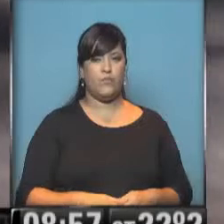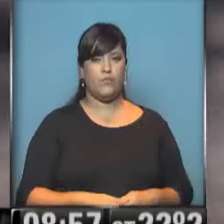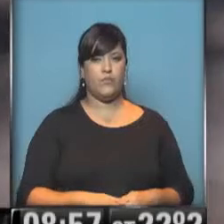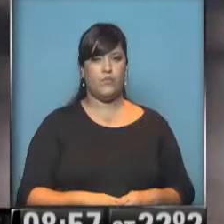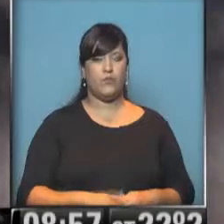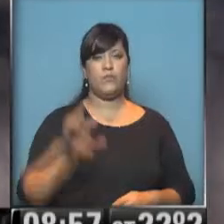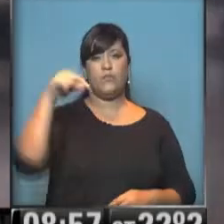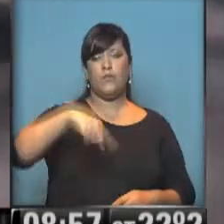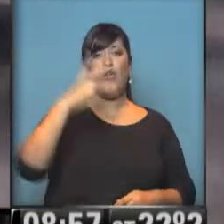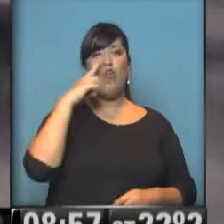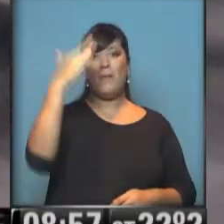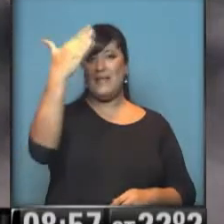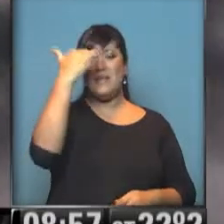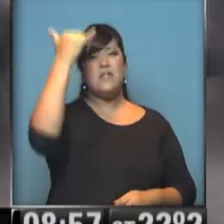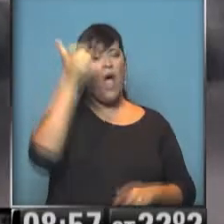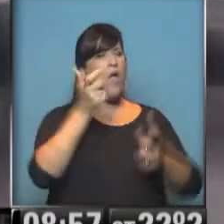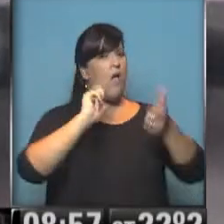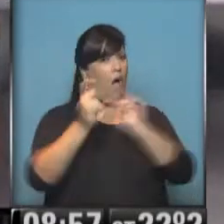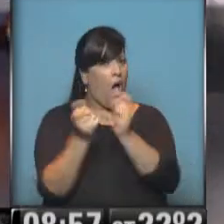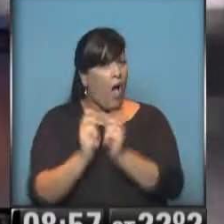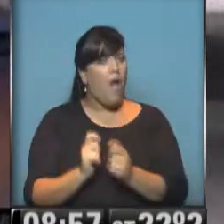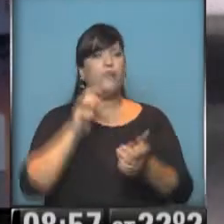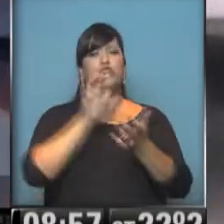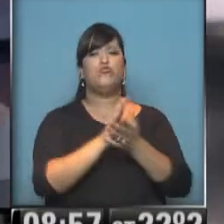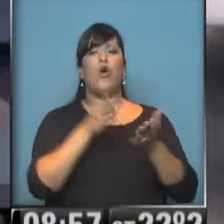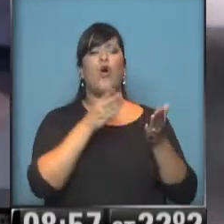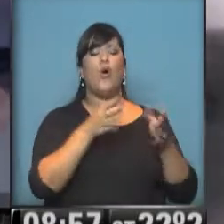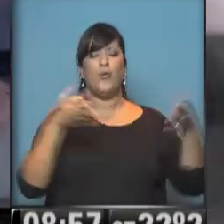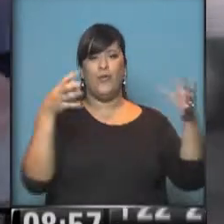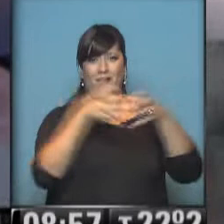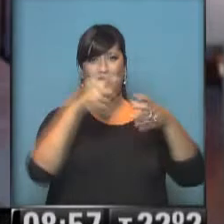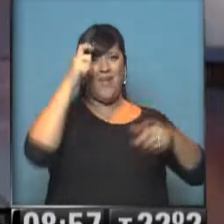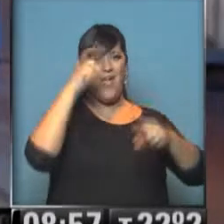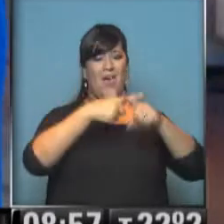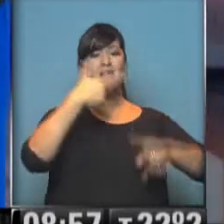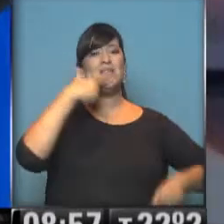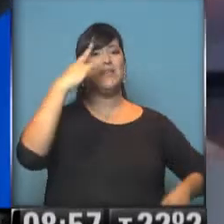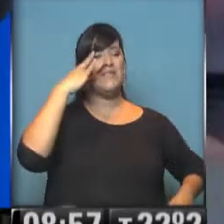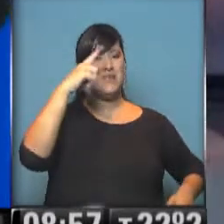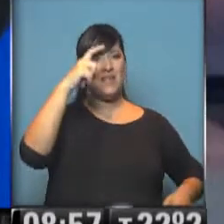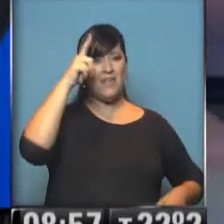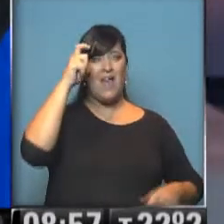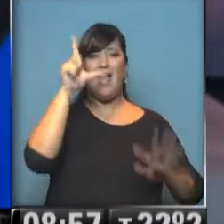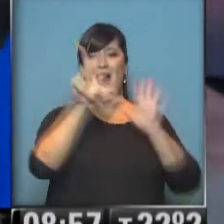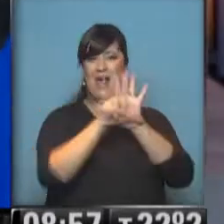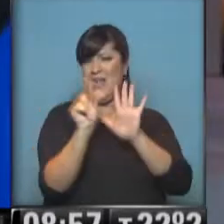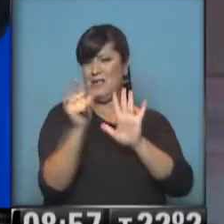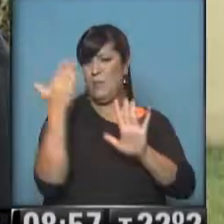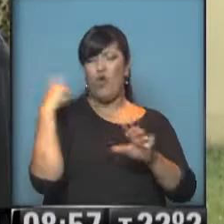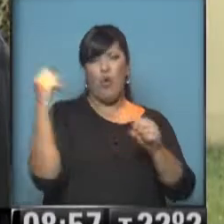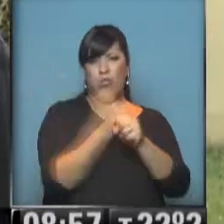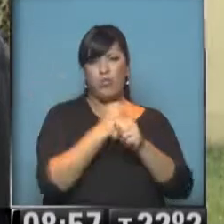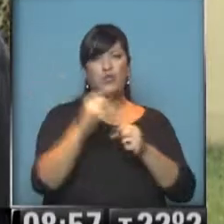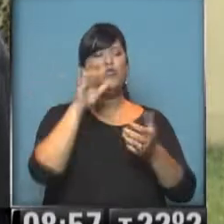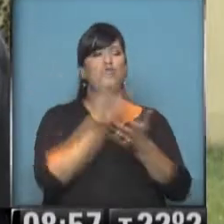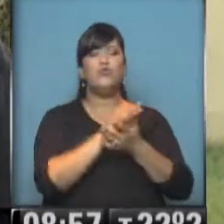y en este 2015 se dieron grandes cambios en los servicios de inteligencia hablamos de una ley que hace poco se aprobó que tiene que ver justamente